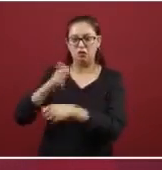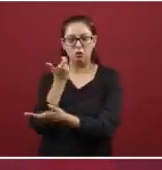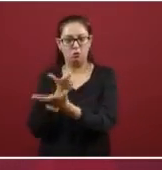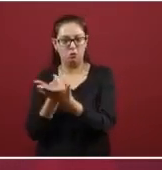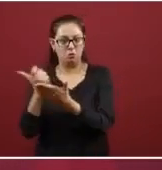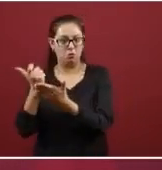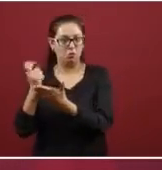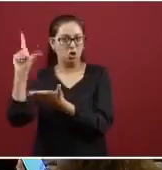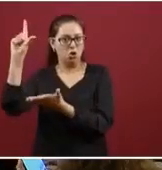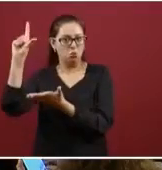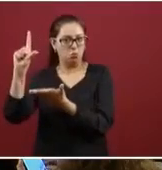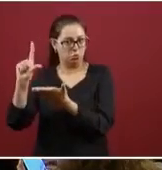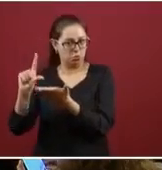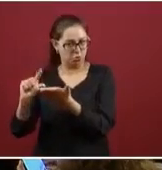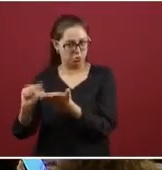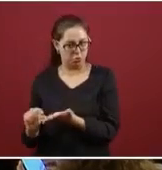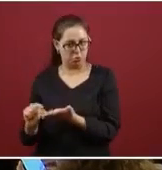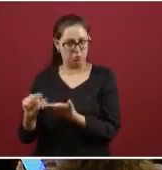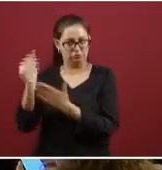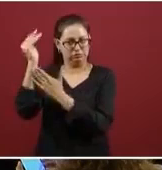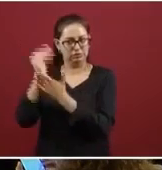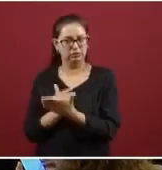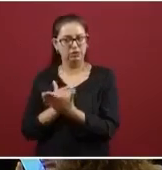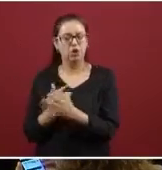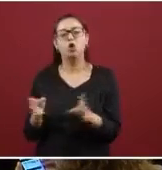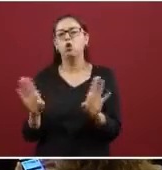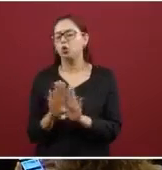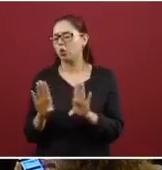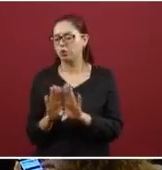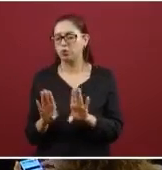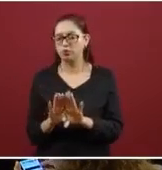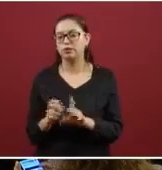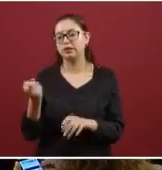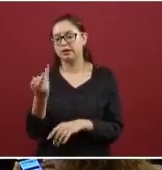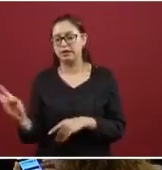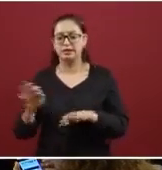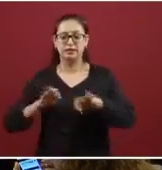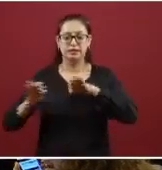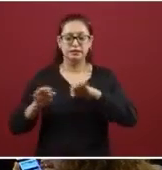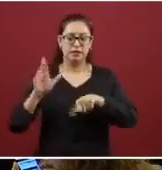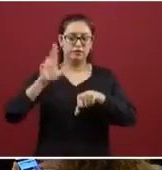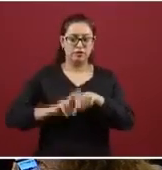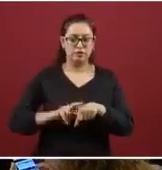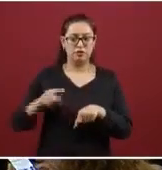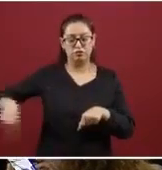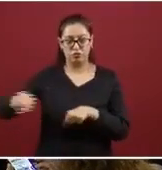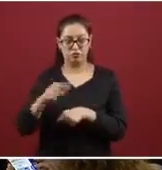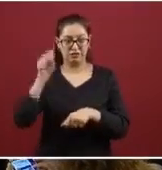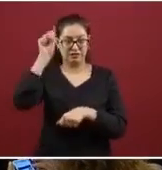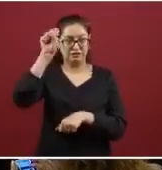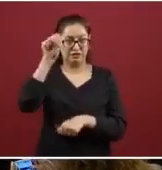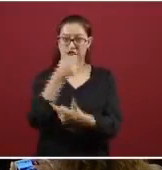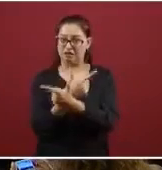elemento clave para poder lograr eso era que los trabajadores en realidad no tenían libertad sindical.